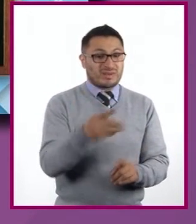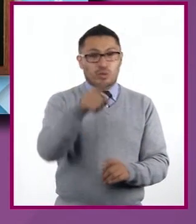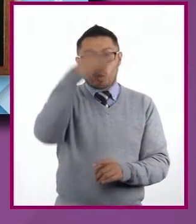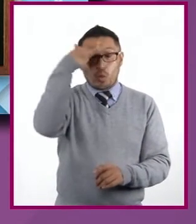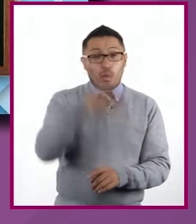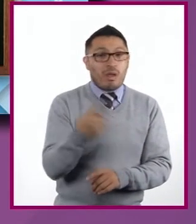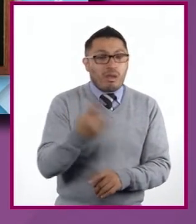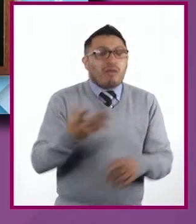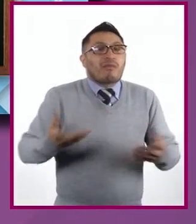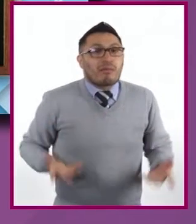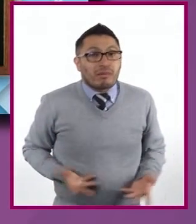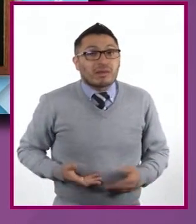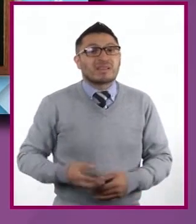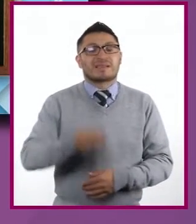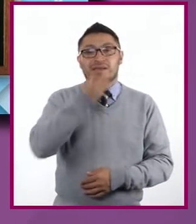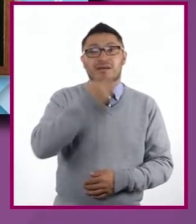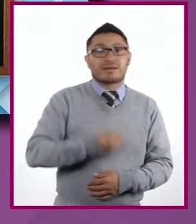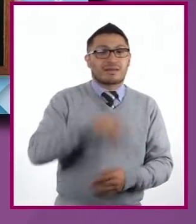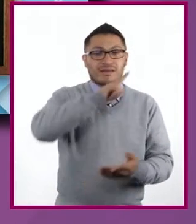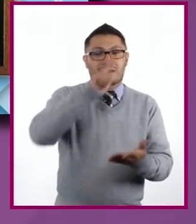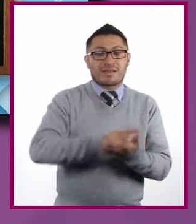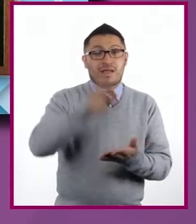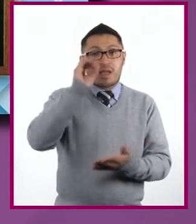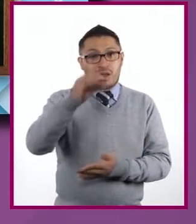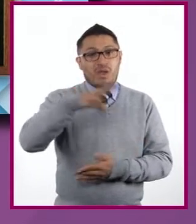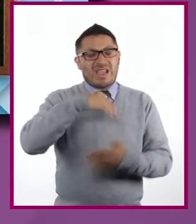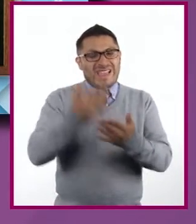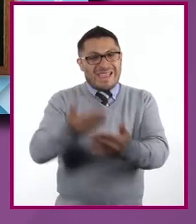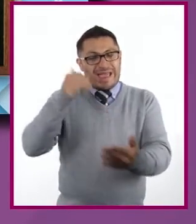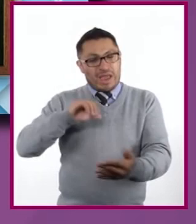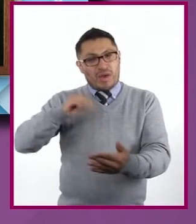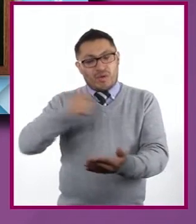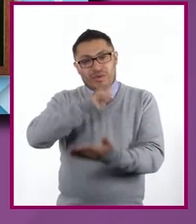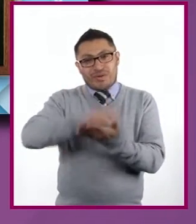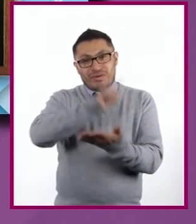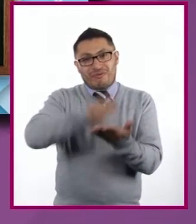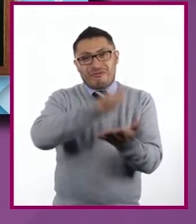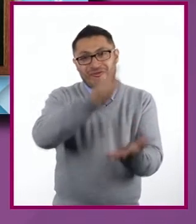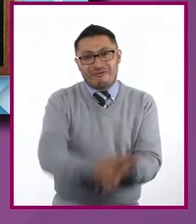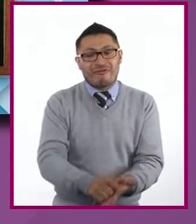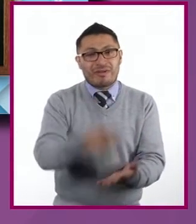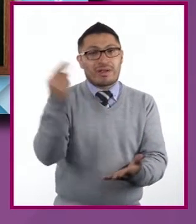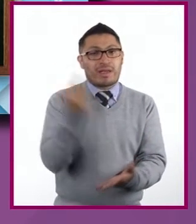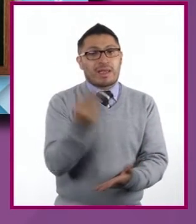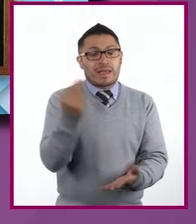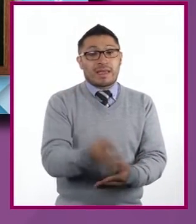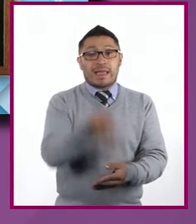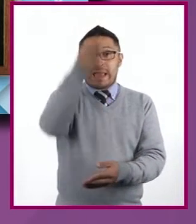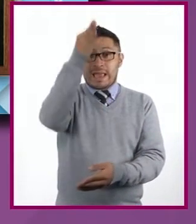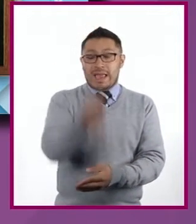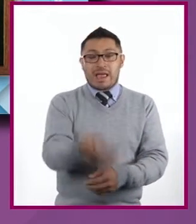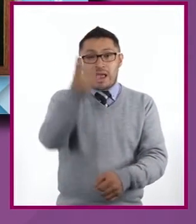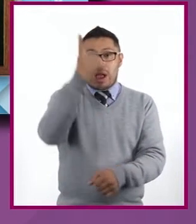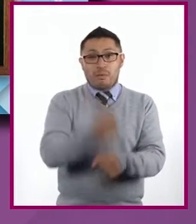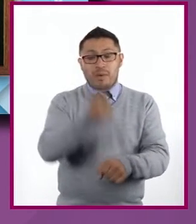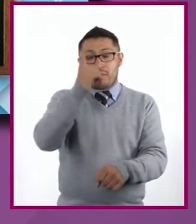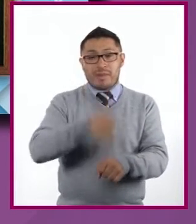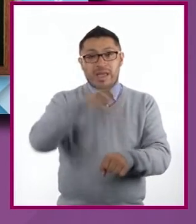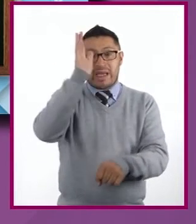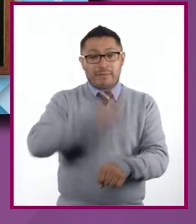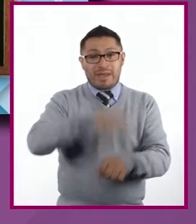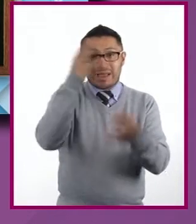¿Sabías que, aunque la ley cero precede a las demás leyes, la necesidad de admitirla como principio fundamental de